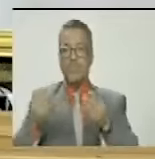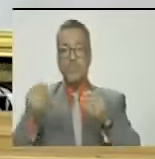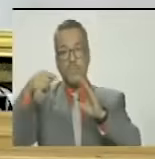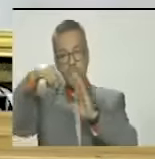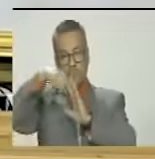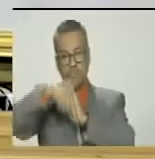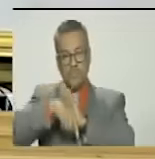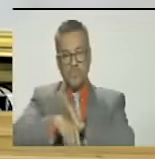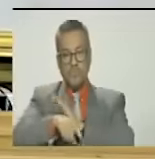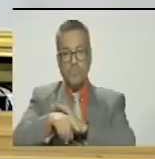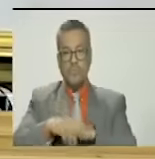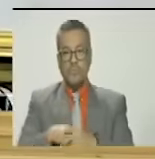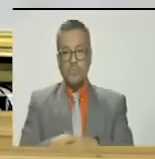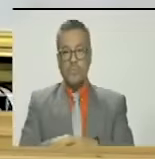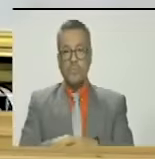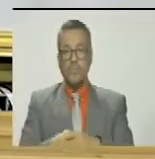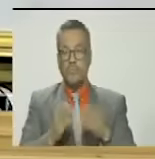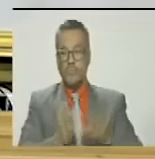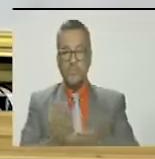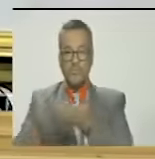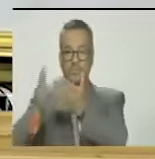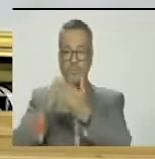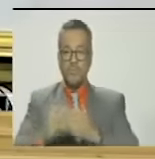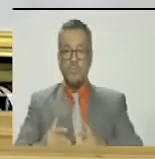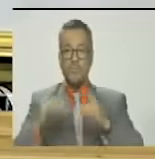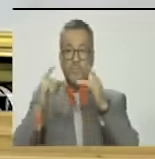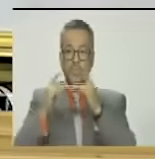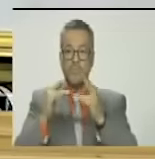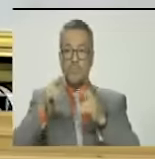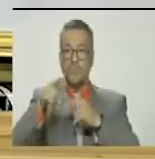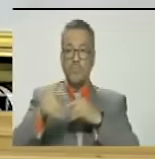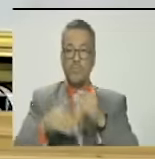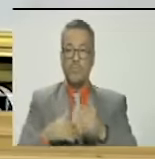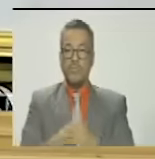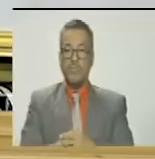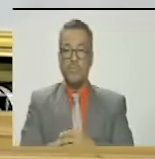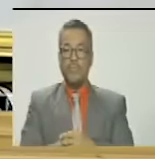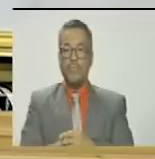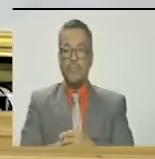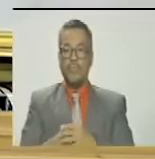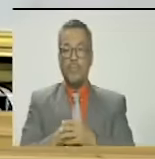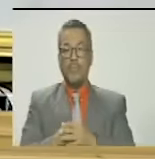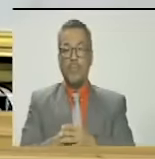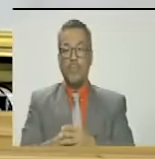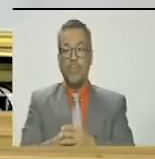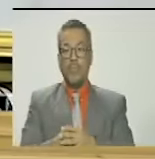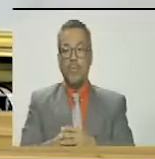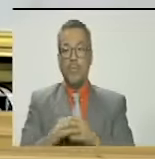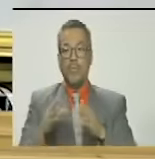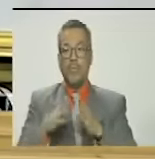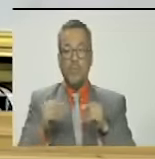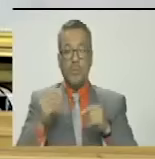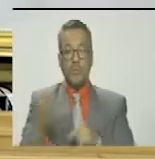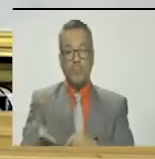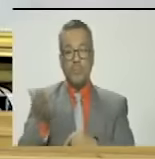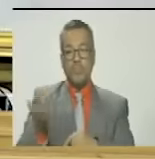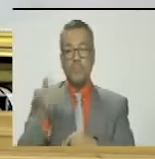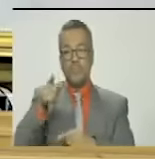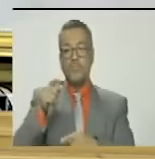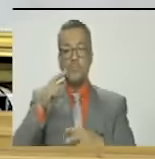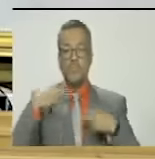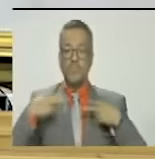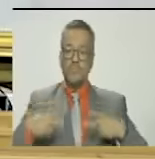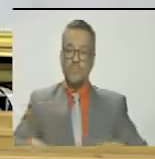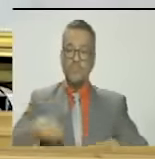profundo, para servir de puente con los asuntos más importantes de la